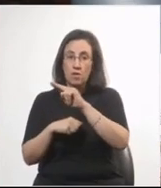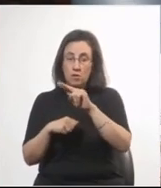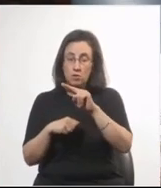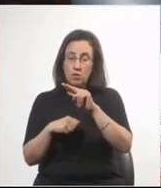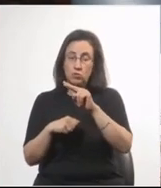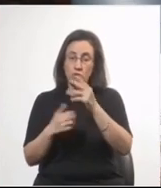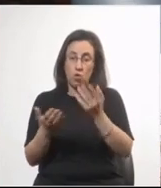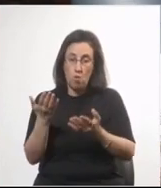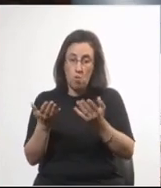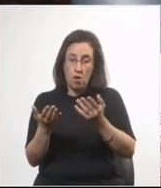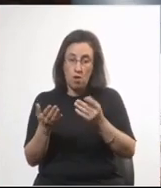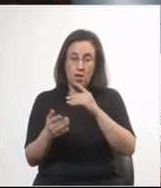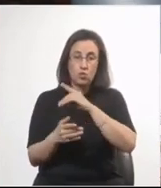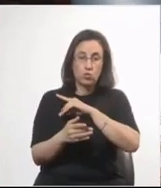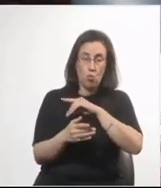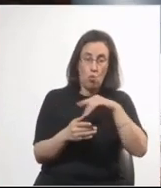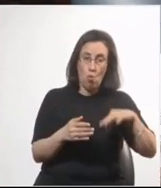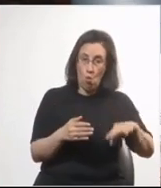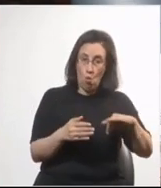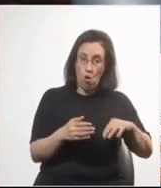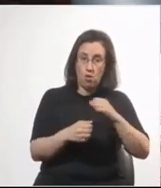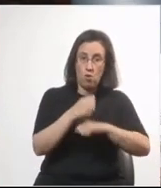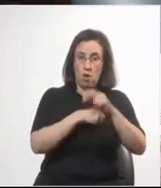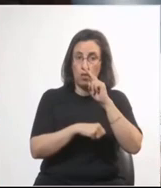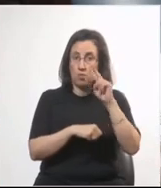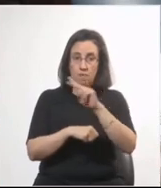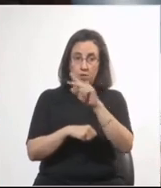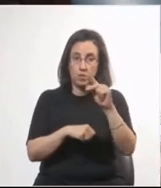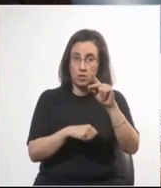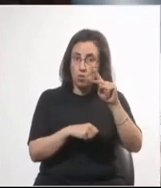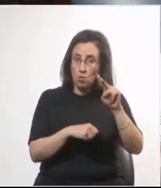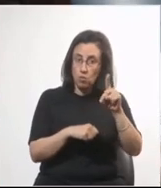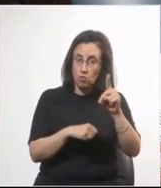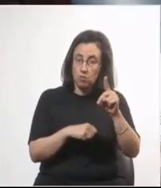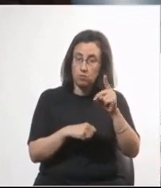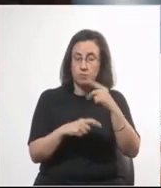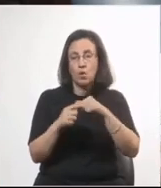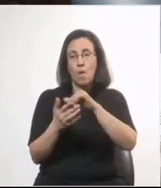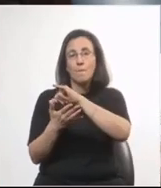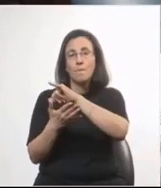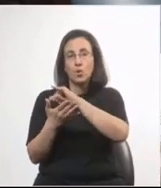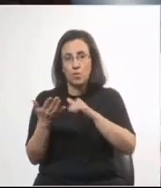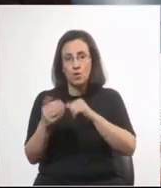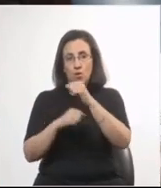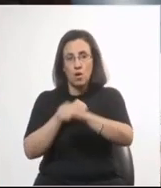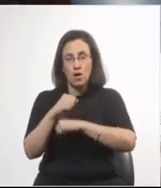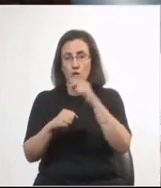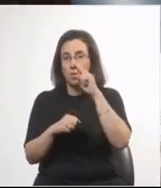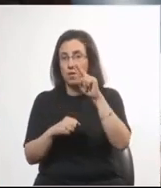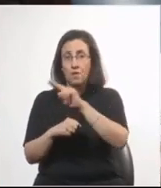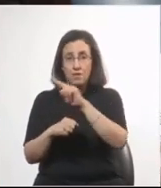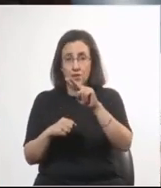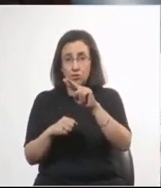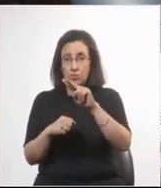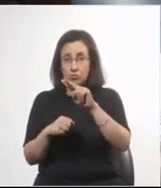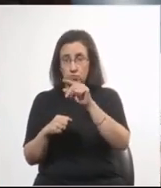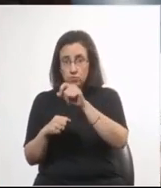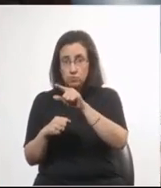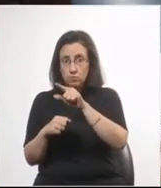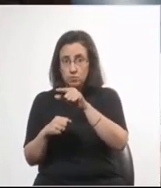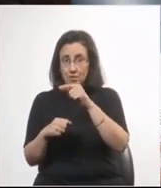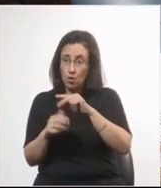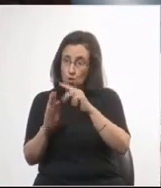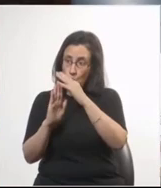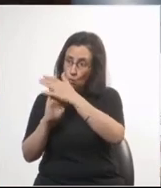el salario a valores de diciembre de 2021. Pero en realidad, en el promedio del año 2022, y mientras en el país